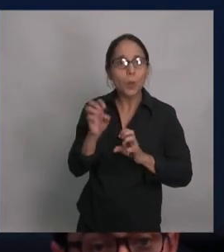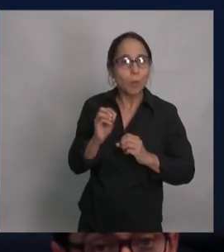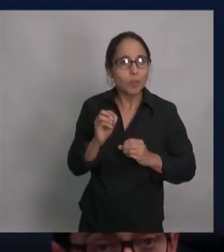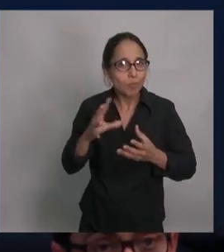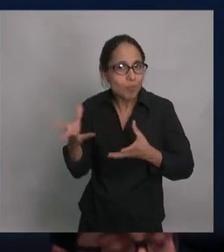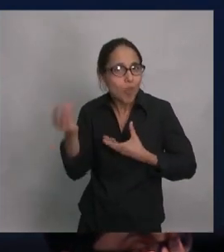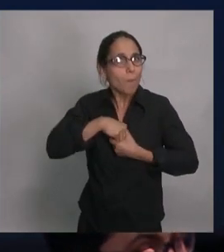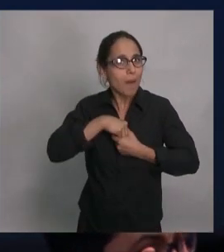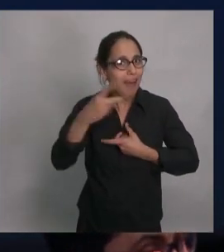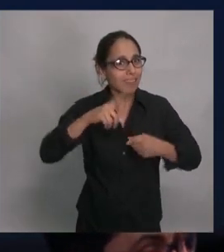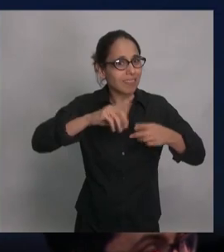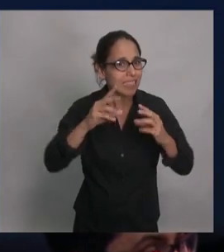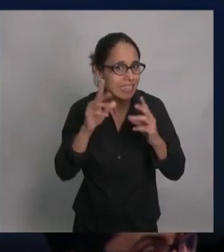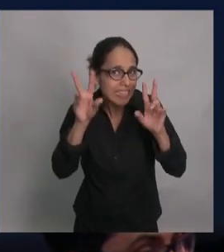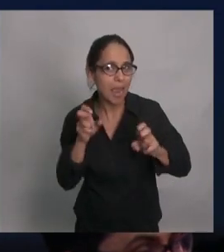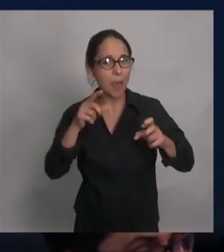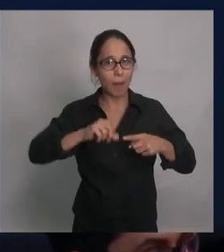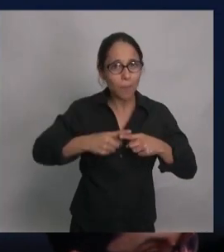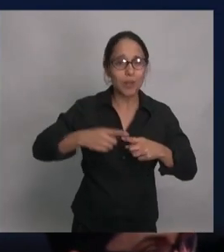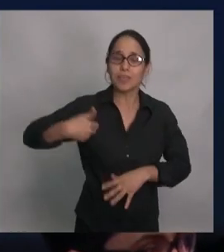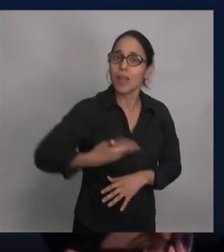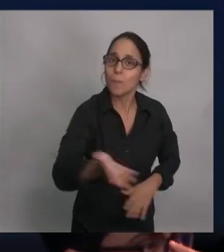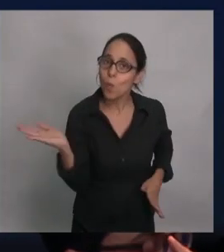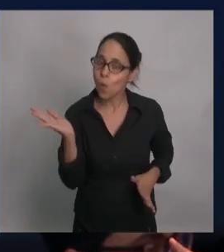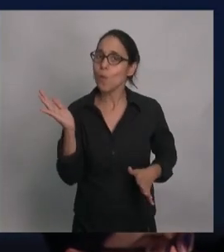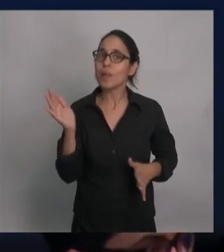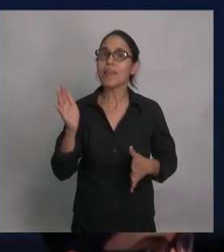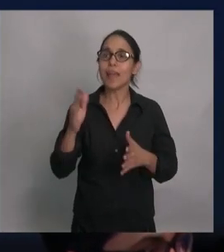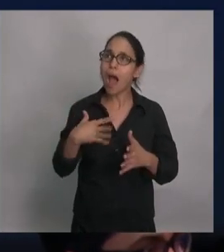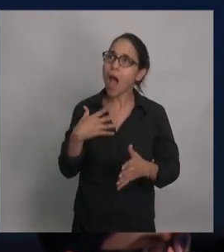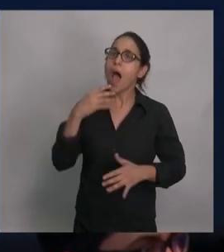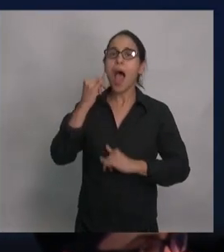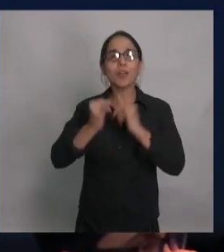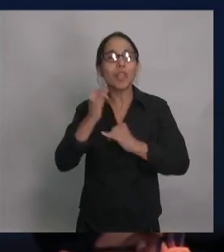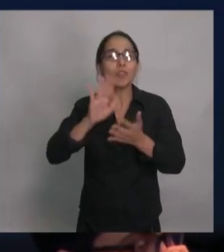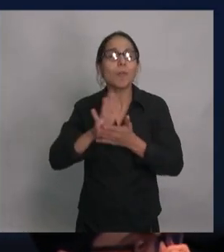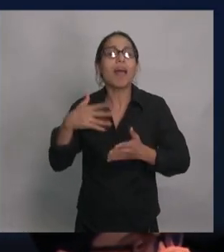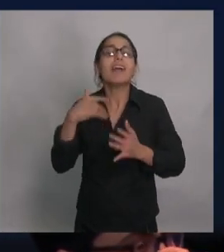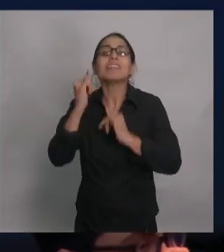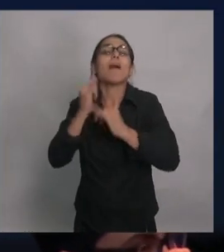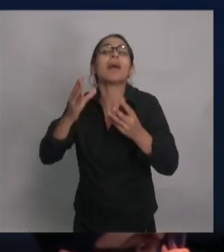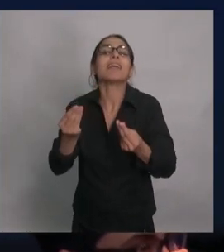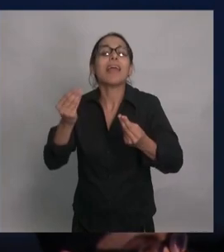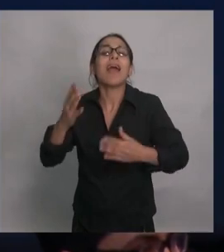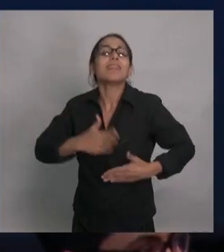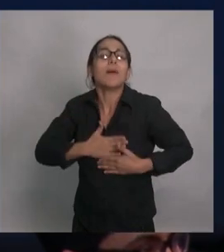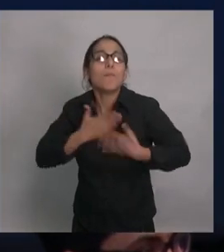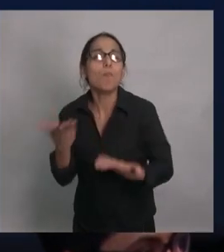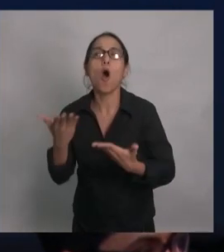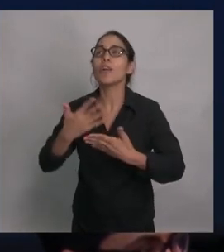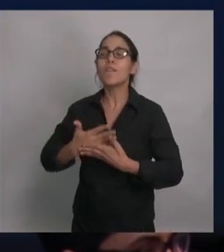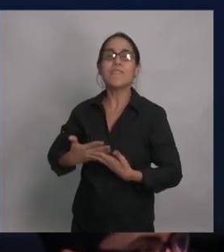alegría. Se habla de políticas públicas con cariño. Se habla de amor. Se habla de ser felices.